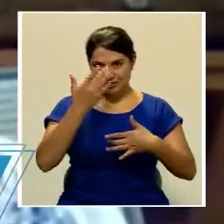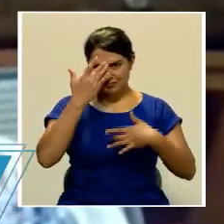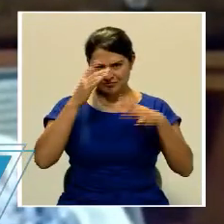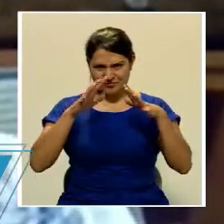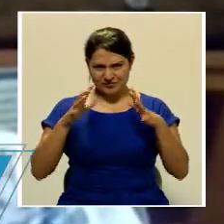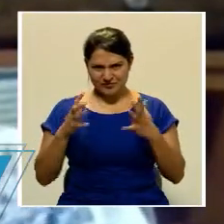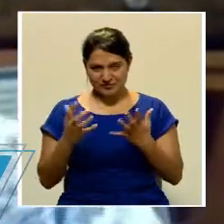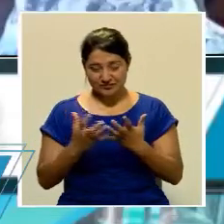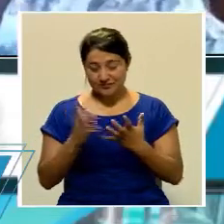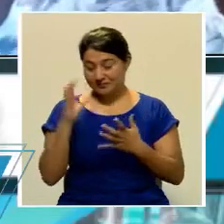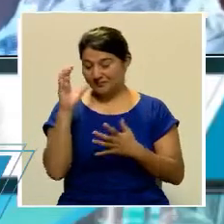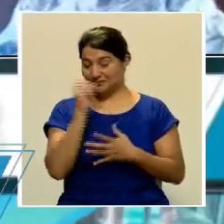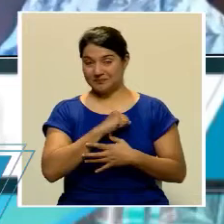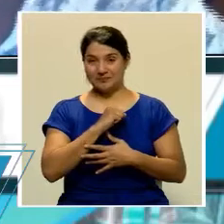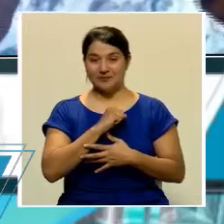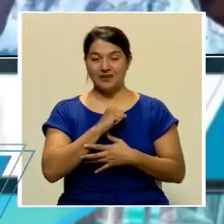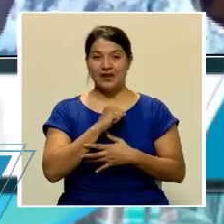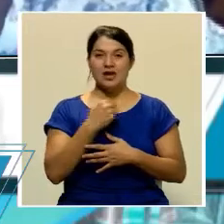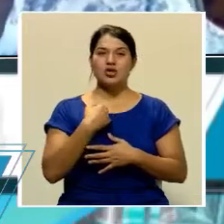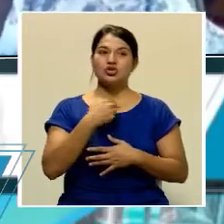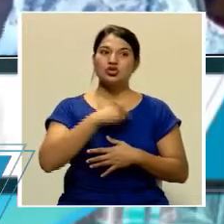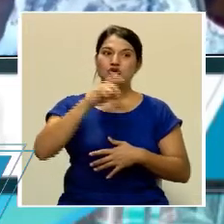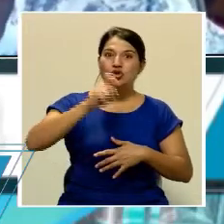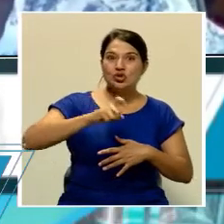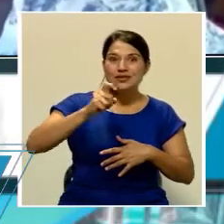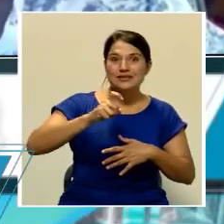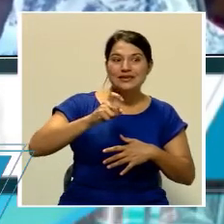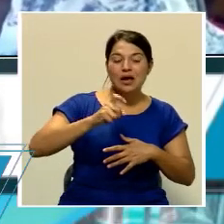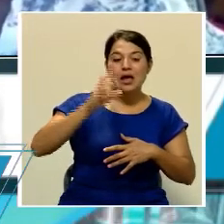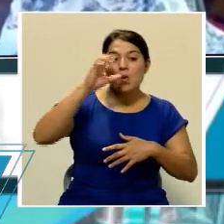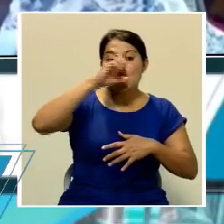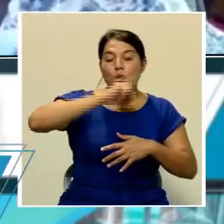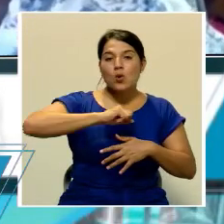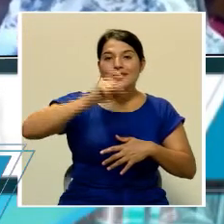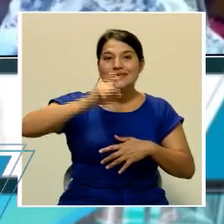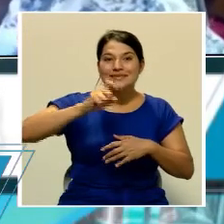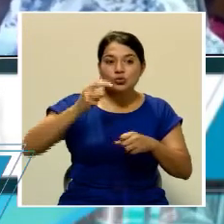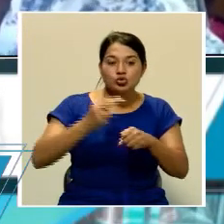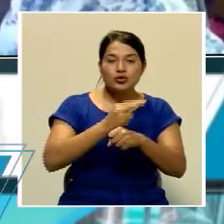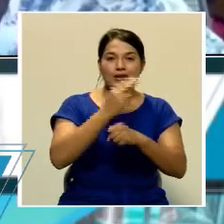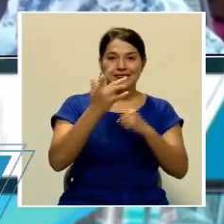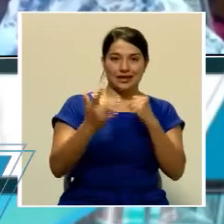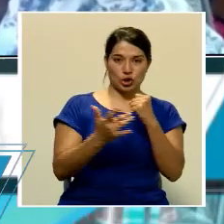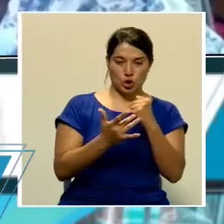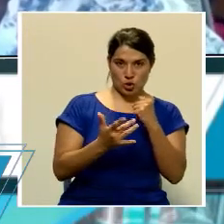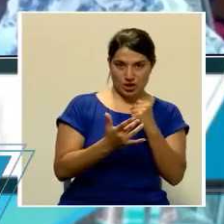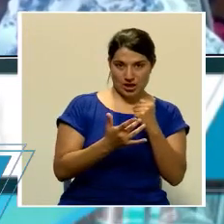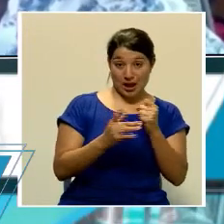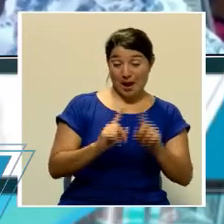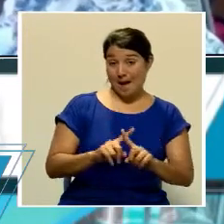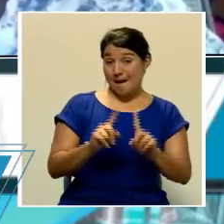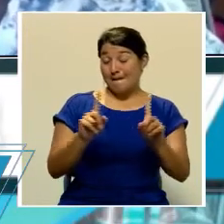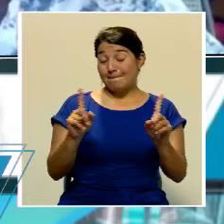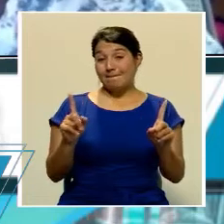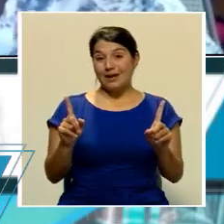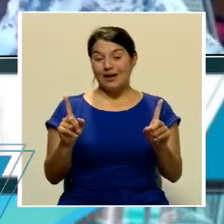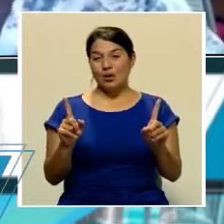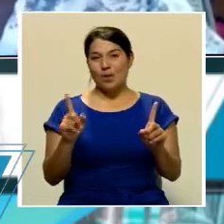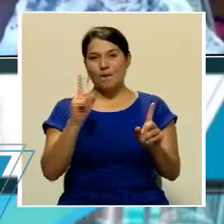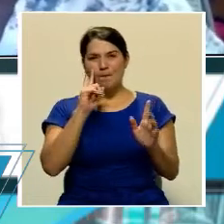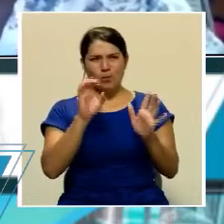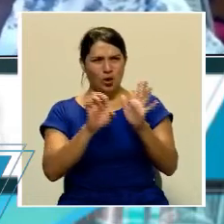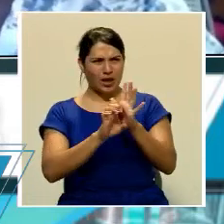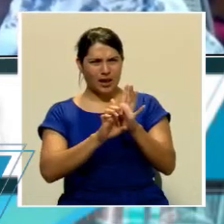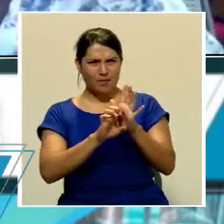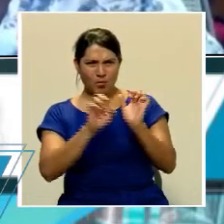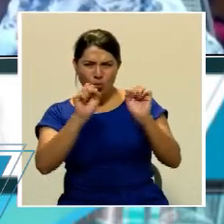medios virtuales que vemos que entonces no siempre los podemos utilizar porque, por ejemplo, ahí teníamos algunos gráficos